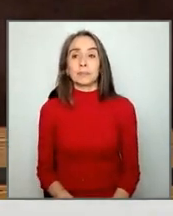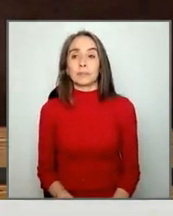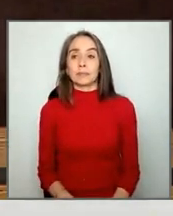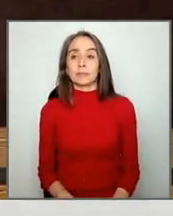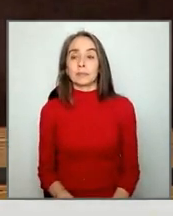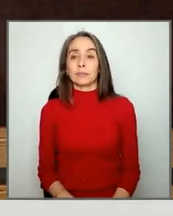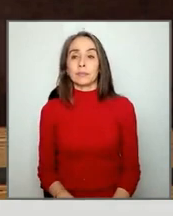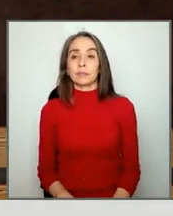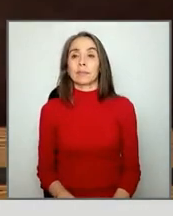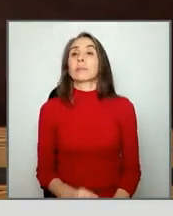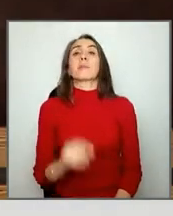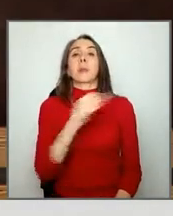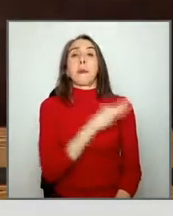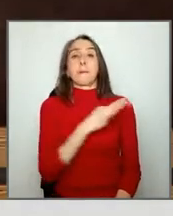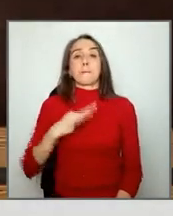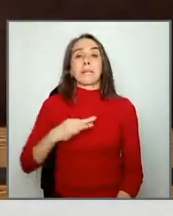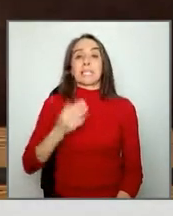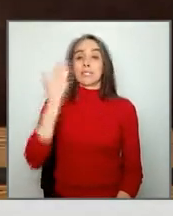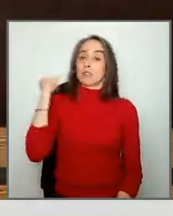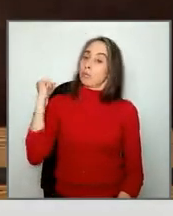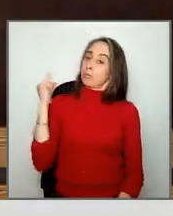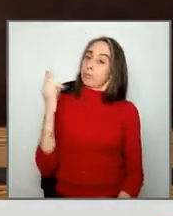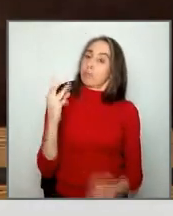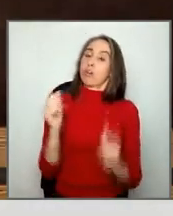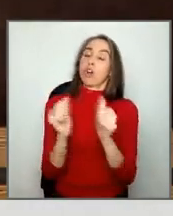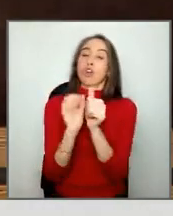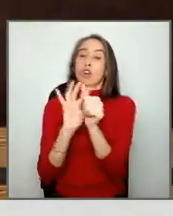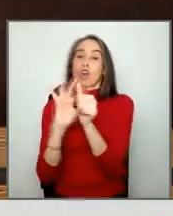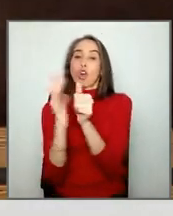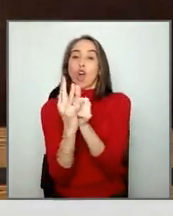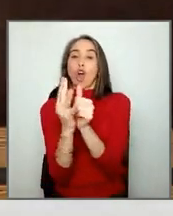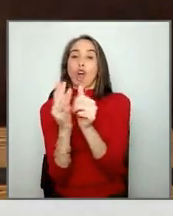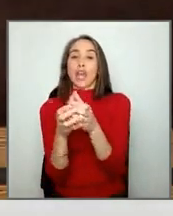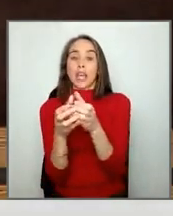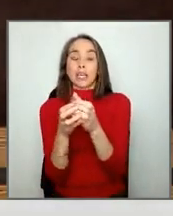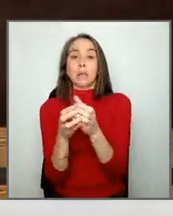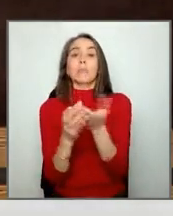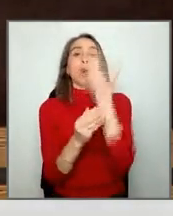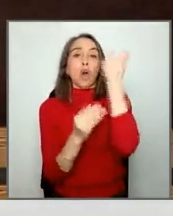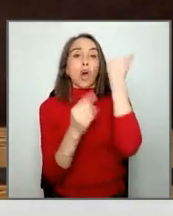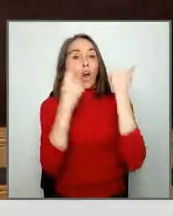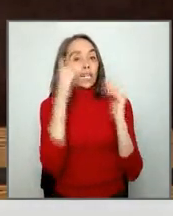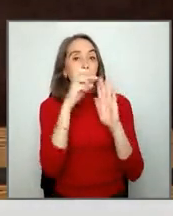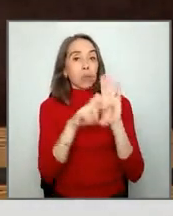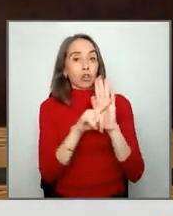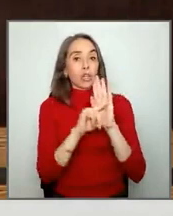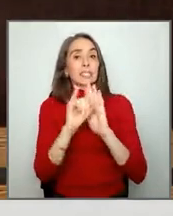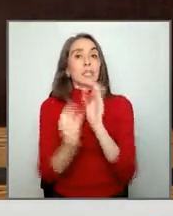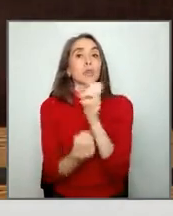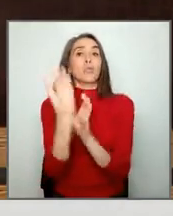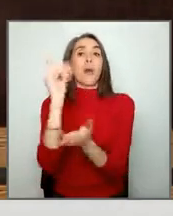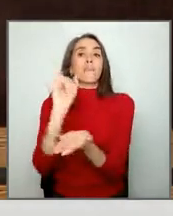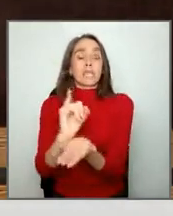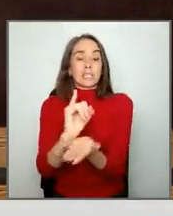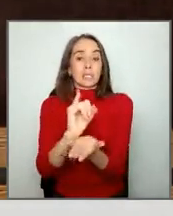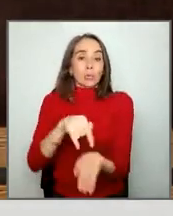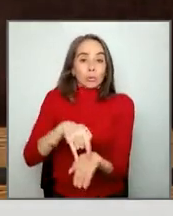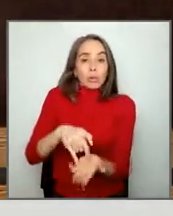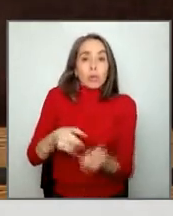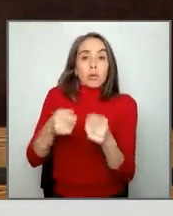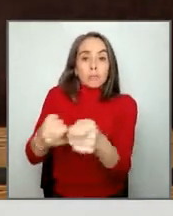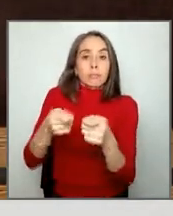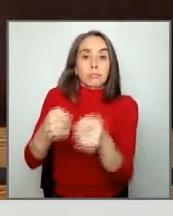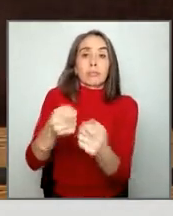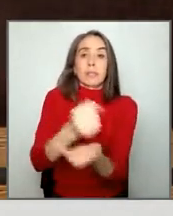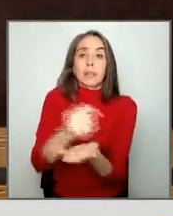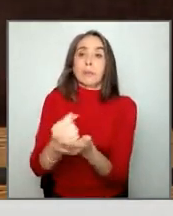quienes junto a su equipo creyeron en este proyecto y avanzaron en la tramitación de iniciativa Aquí también